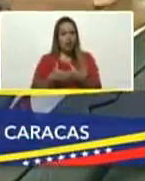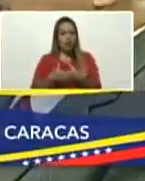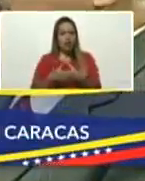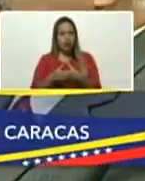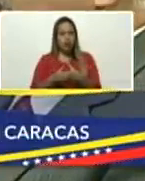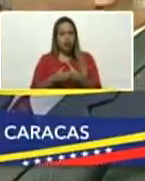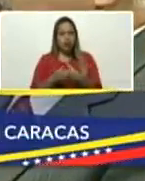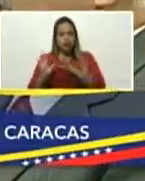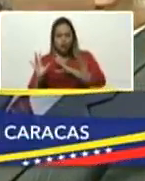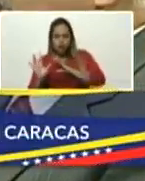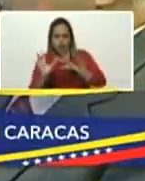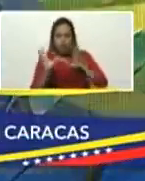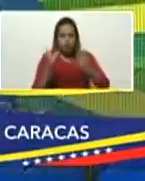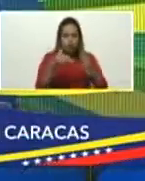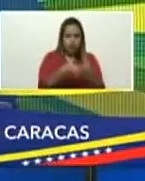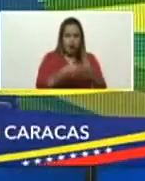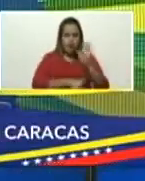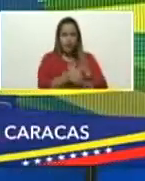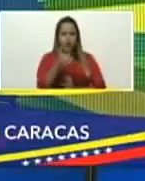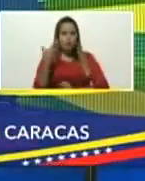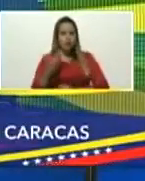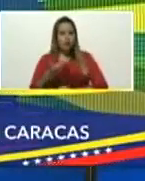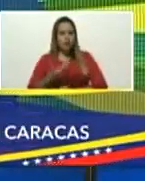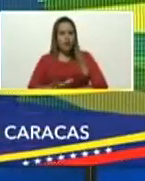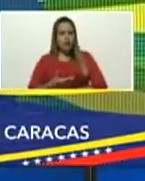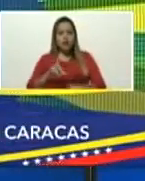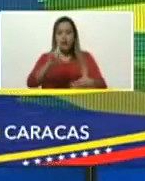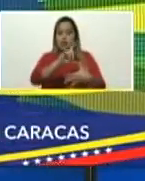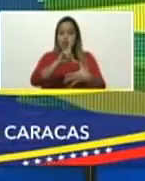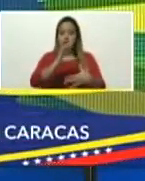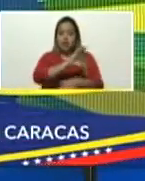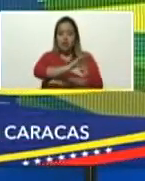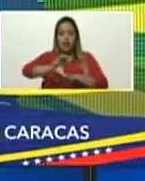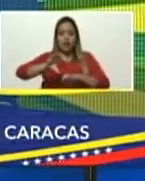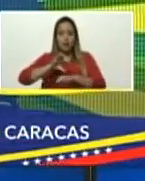aglutinante más importante que tiene América Latina y el Caribe